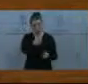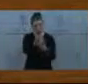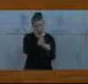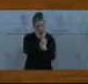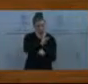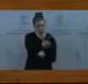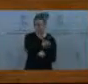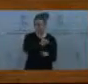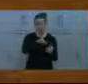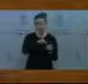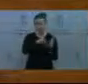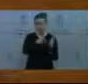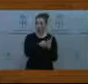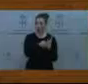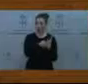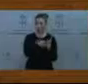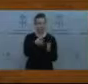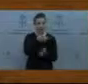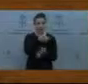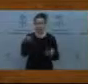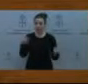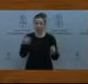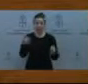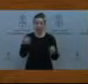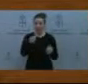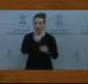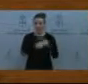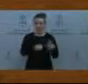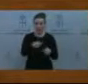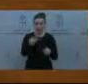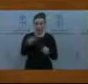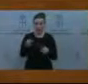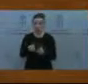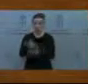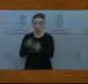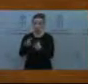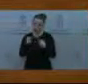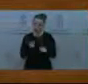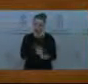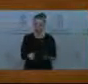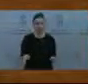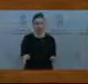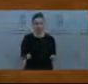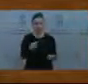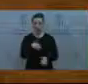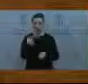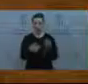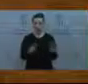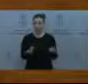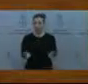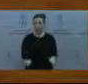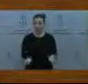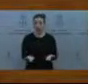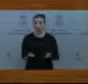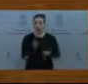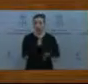a las familias ni a la sociedad asturiana en su conjunto. Buena parte de la izquierda, señorías, y esto es la